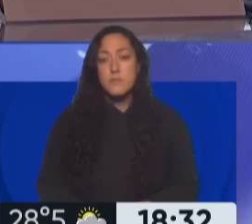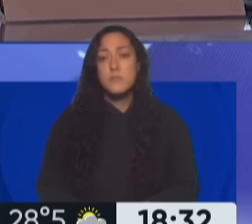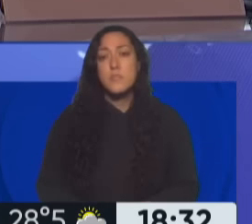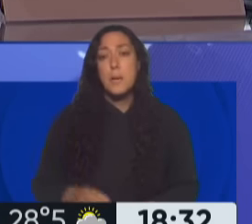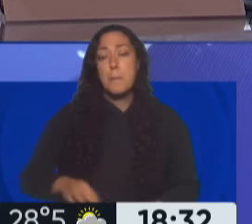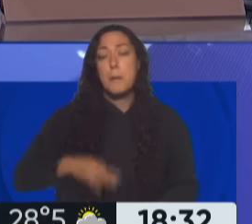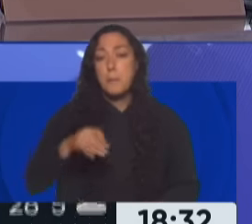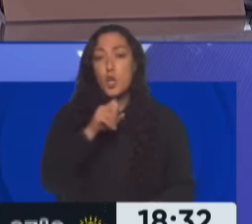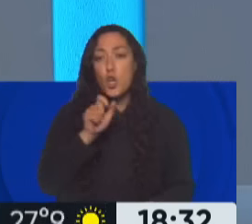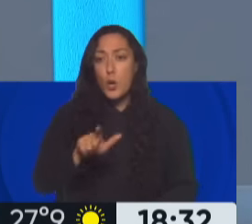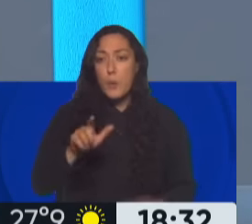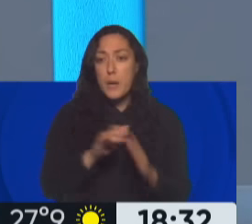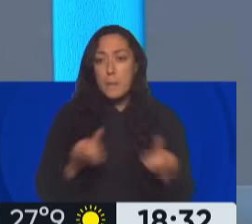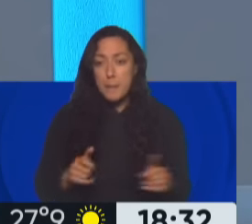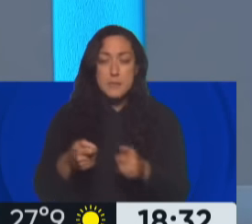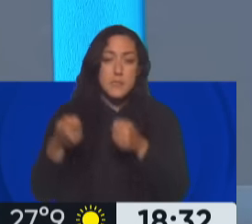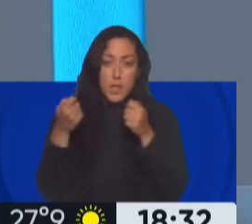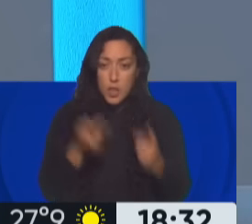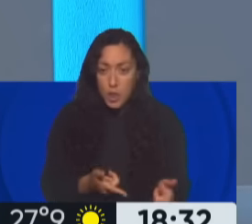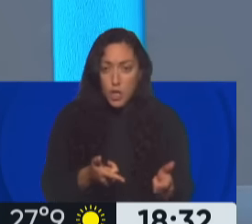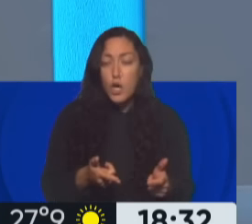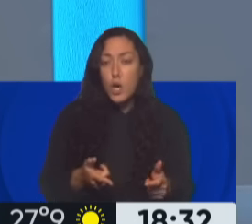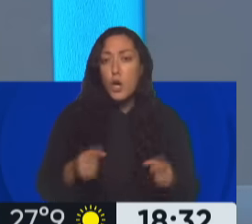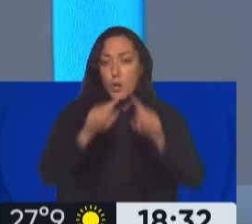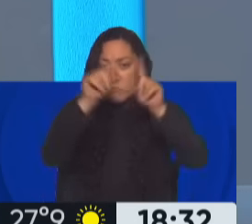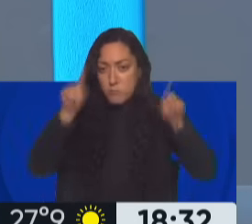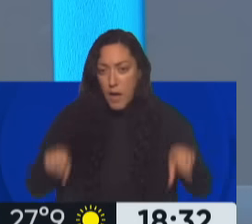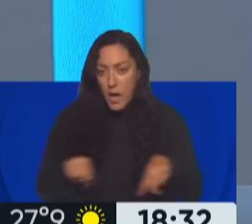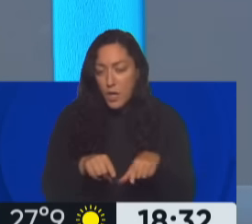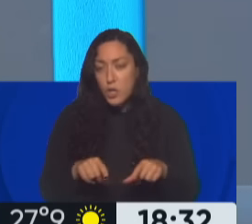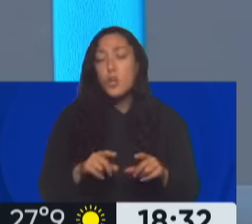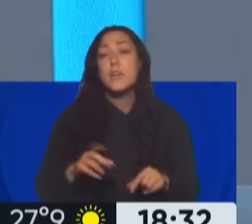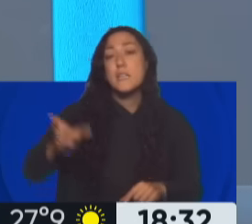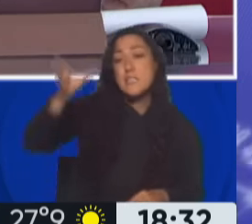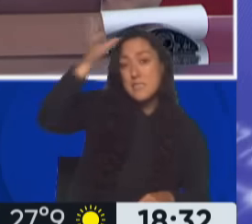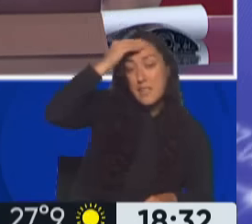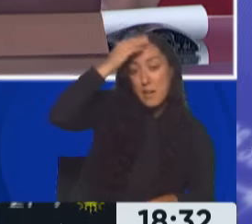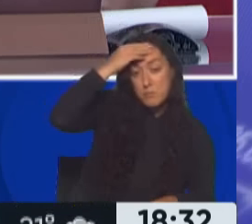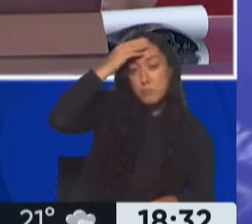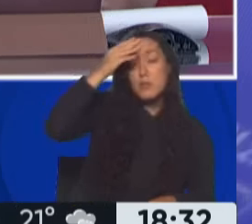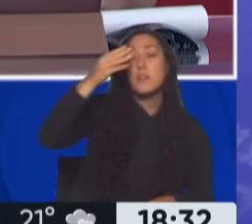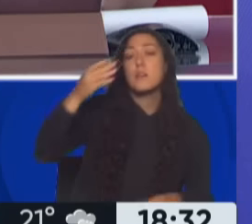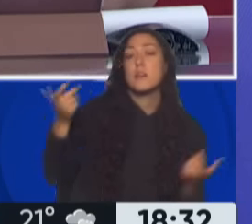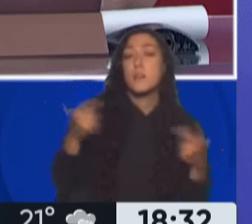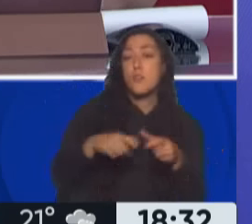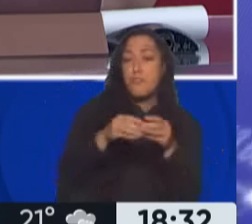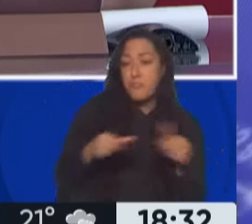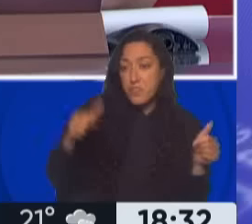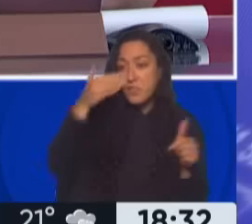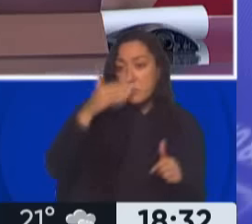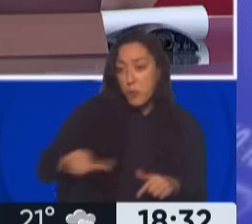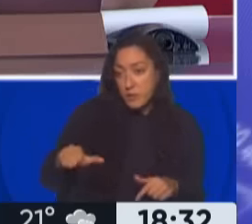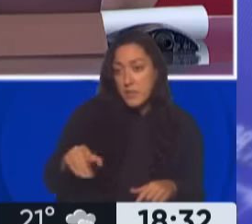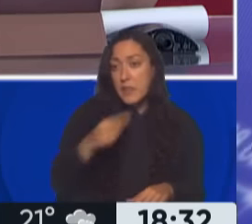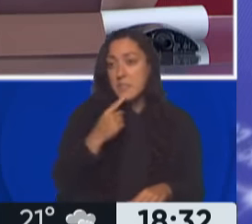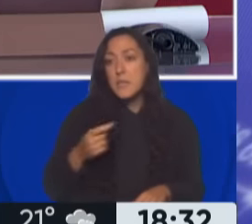Premio Nobel de la Paz, se lo dio incluso enmarcado y todo, y el propio Trump, que habló posteriormente después de ese encuentro, decía, yo tuve una reunión